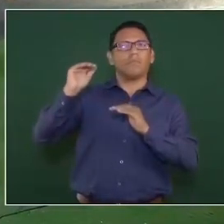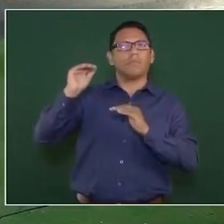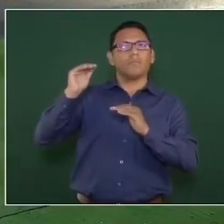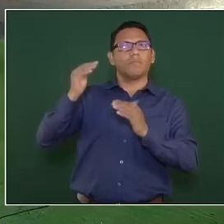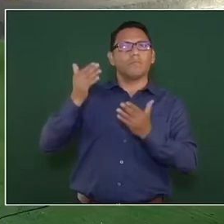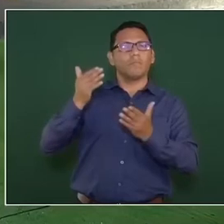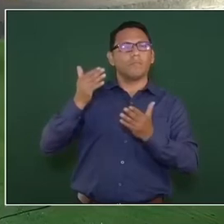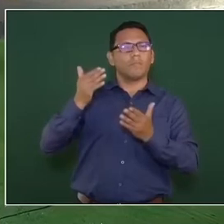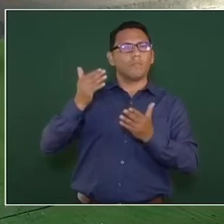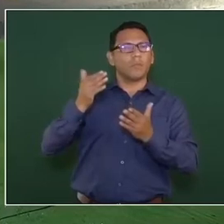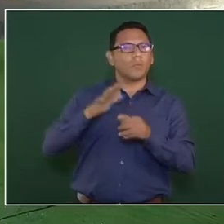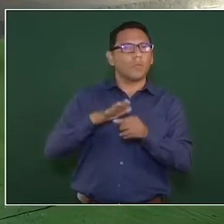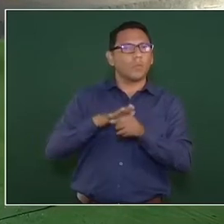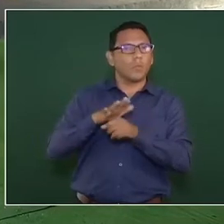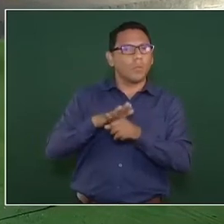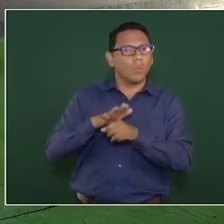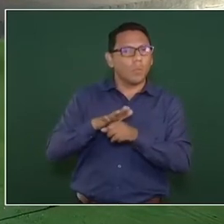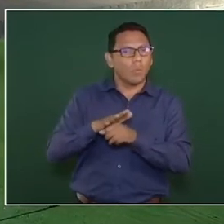el principio